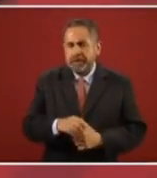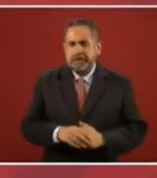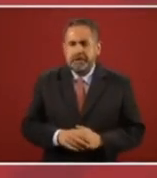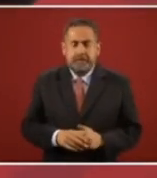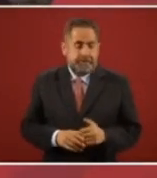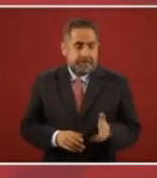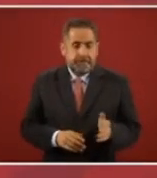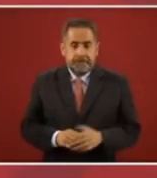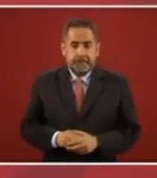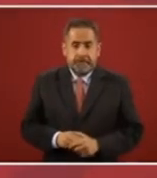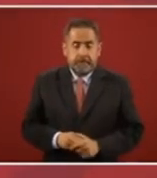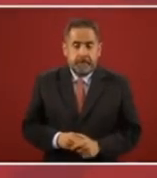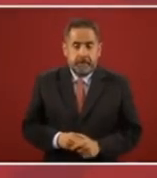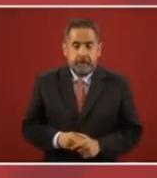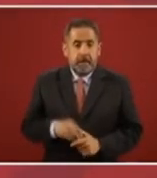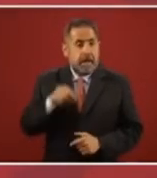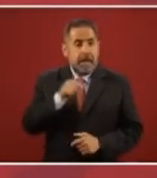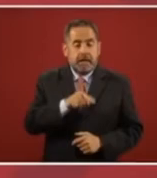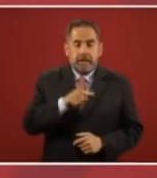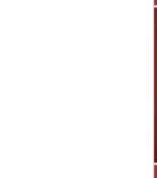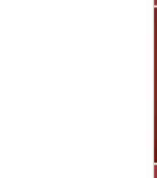aquí vivieron